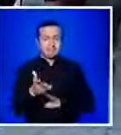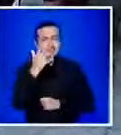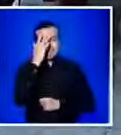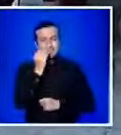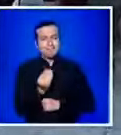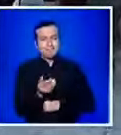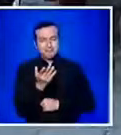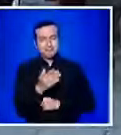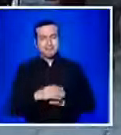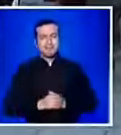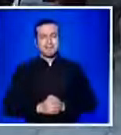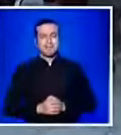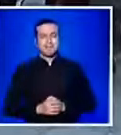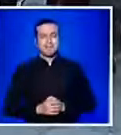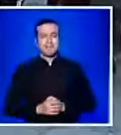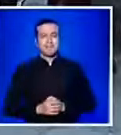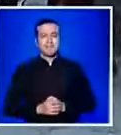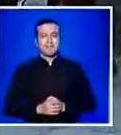días.